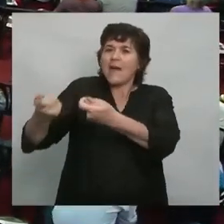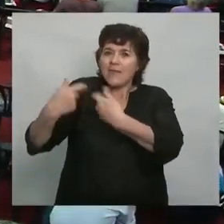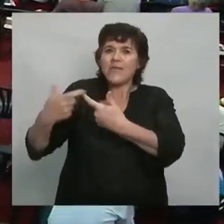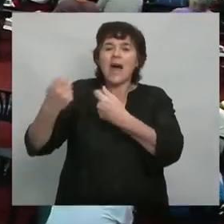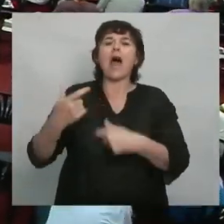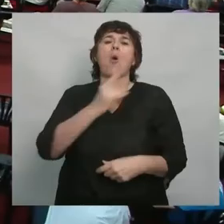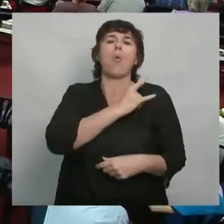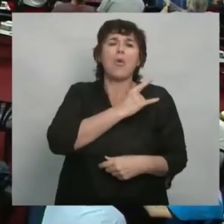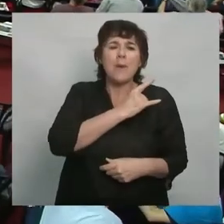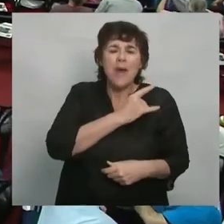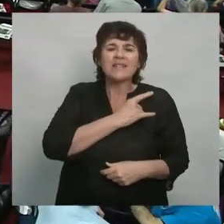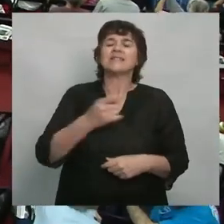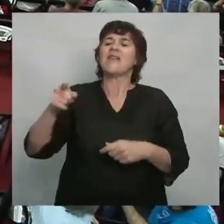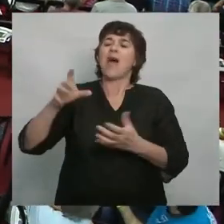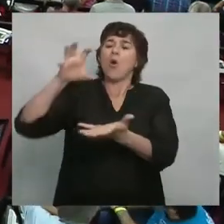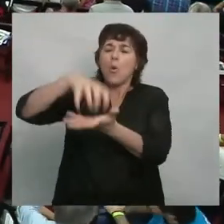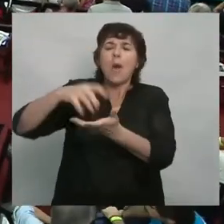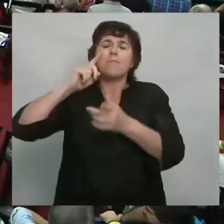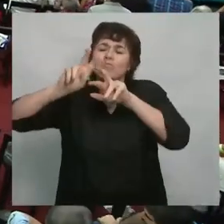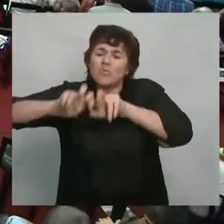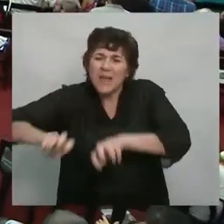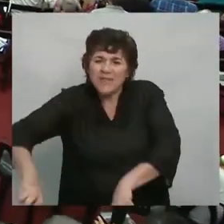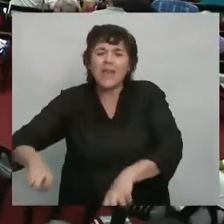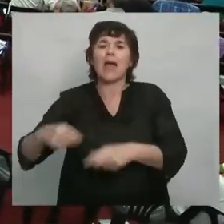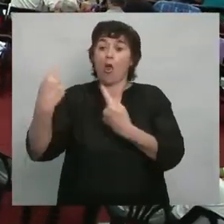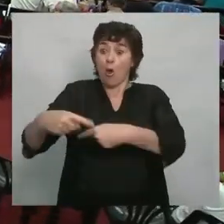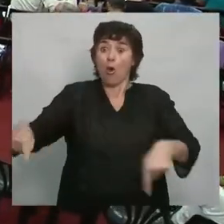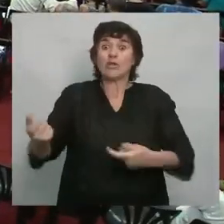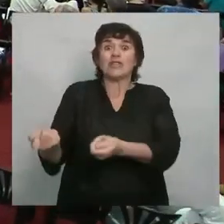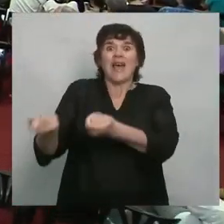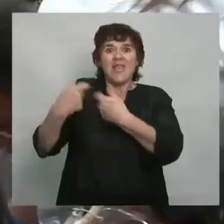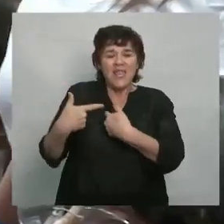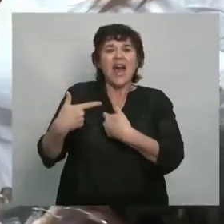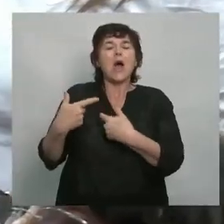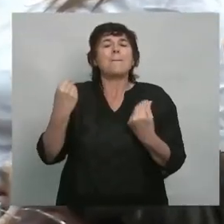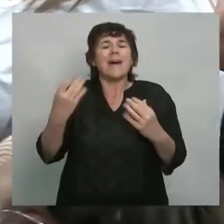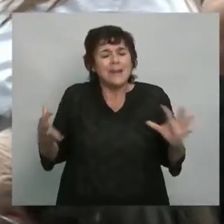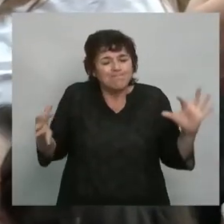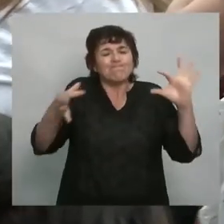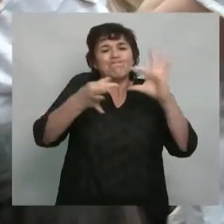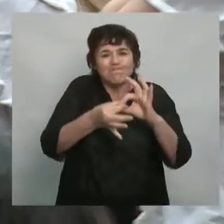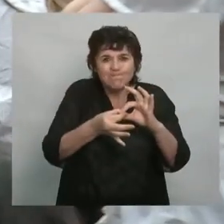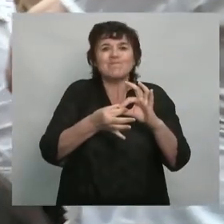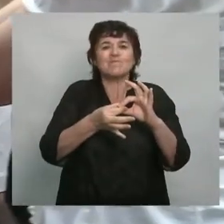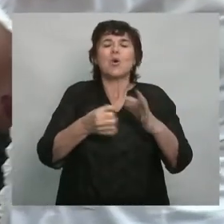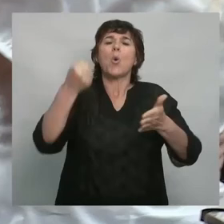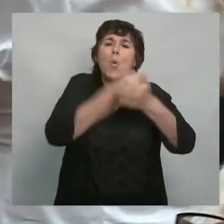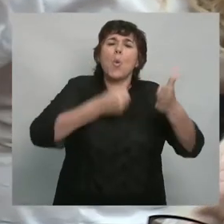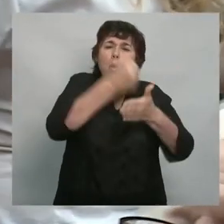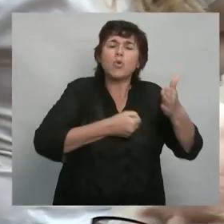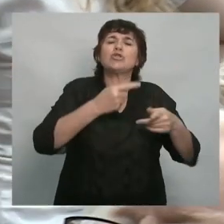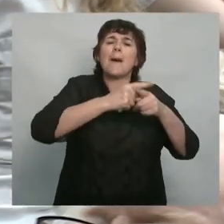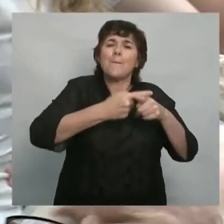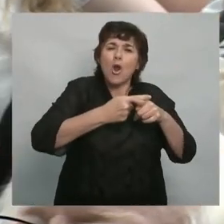las universidades, los centros de investigación, elementos que se asocien, articulen a la lucha política